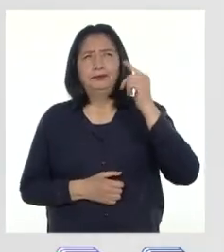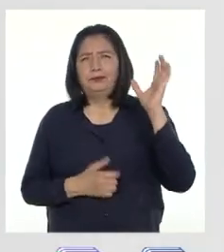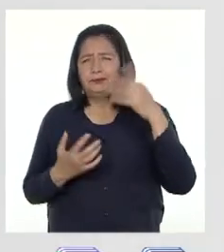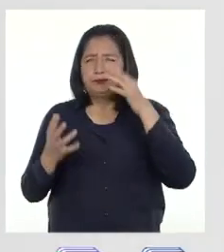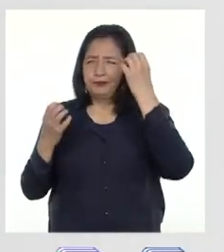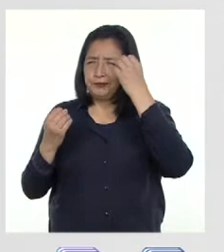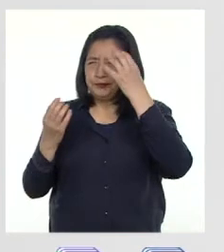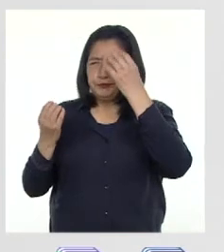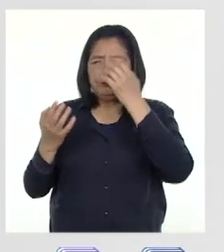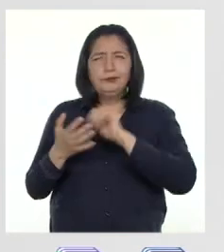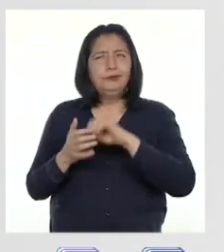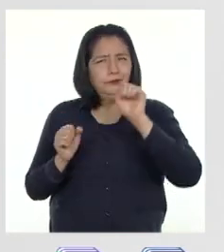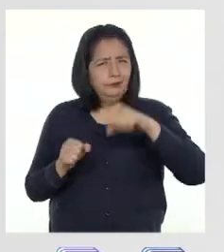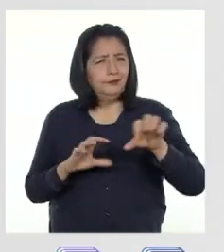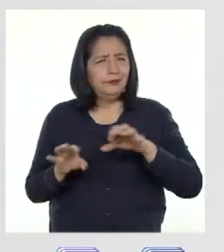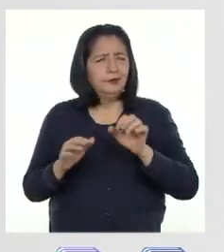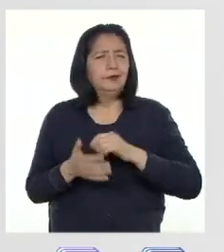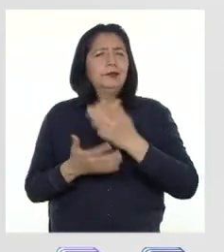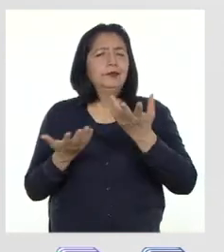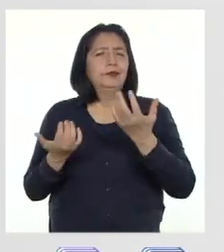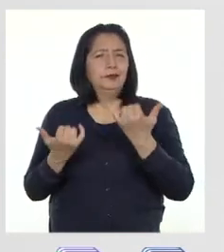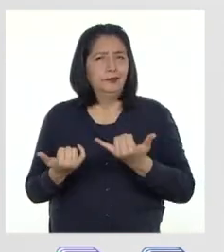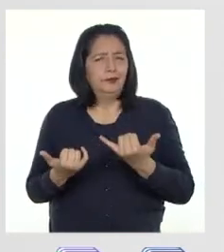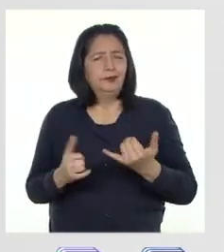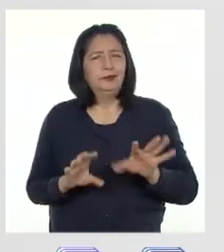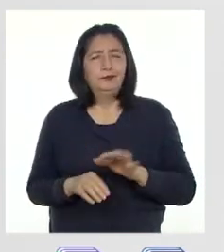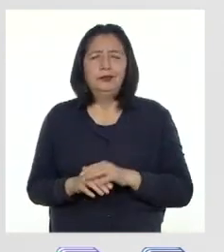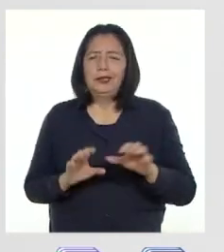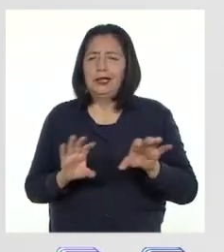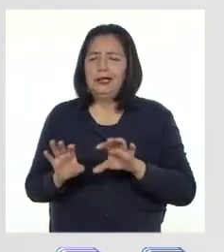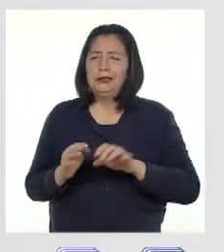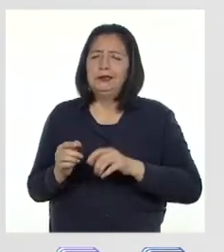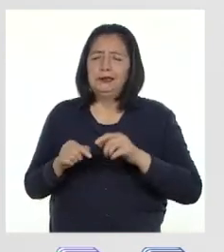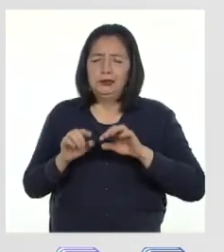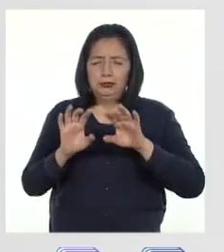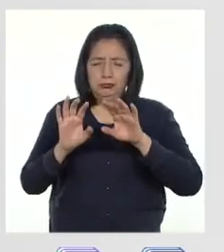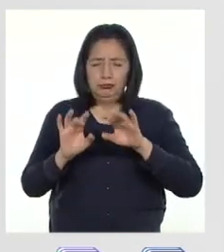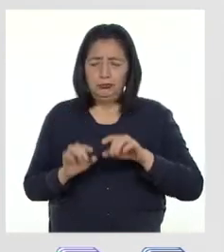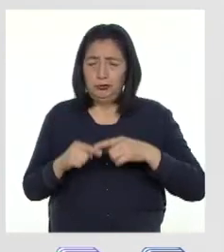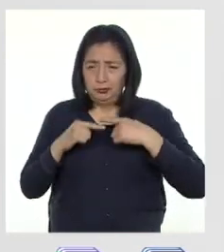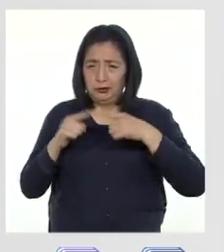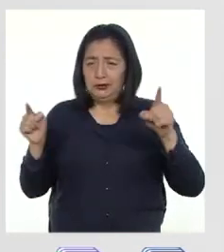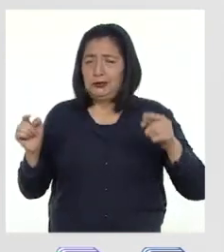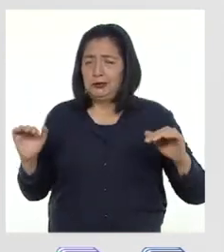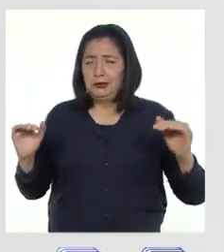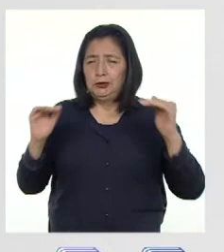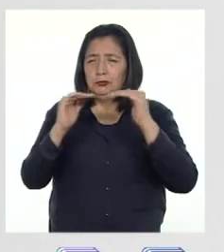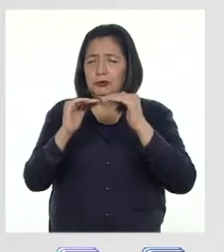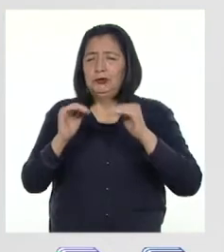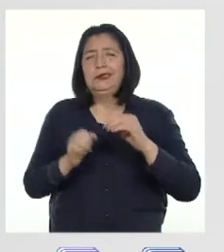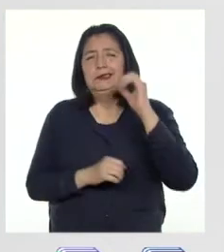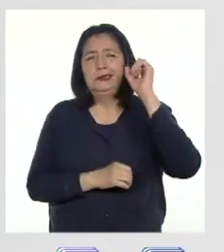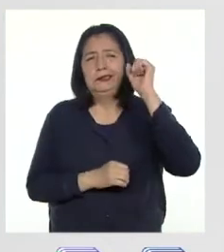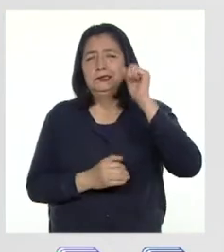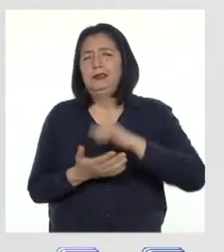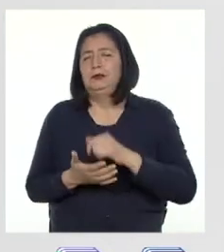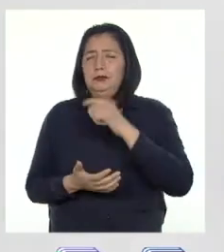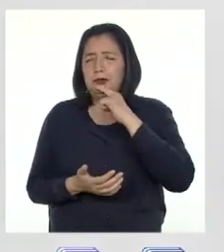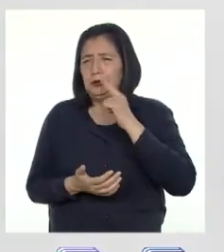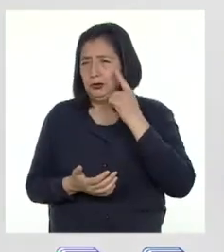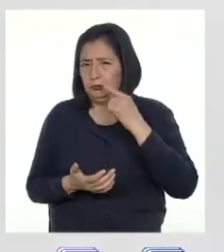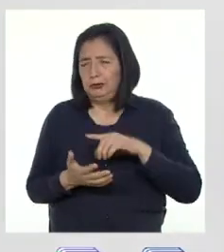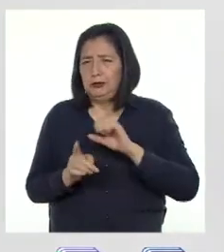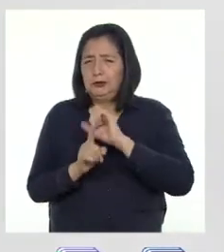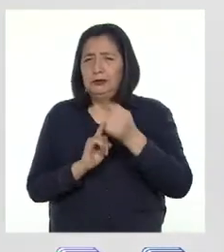la inspiración necesaria para hacer el producto del día de hoy, elaborar un mensaje que promueva la igualdad de derechos entre mujeres y hombres en la